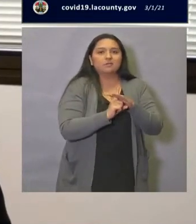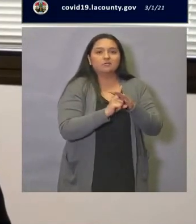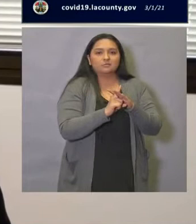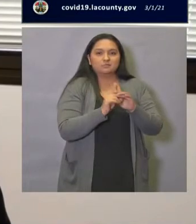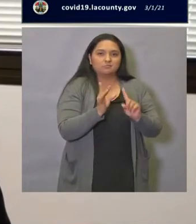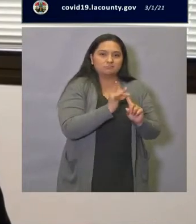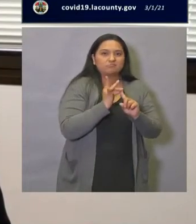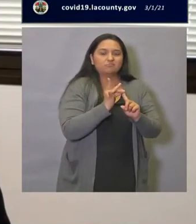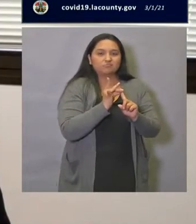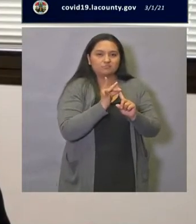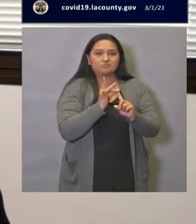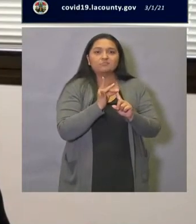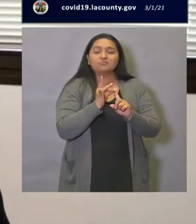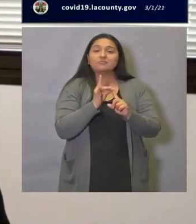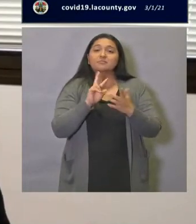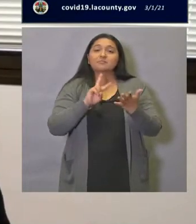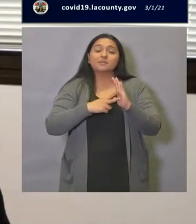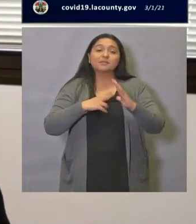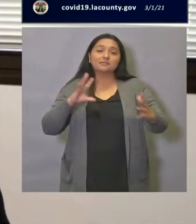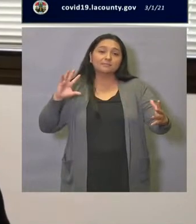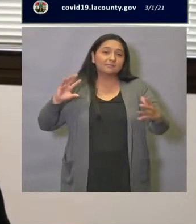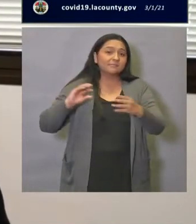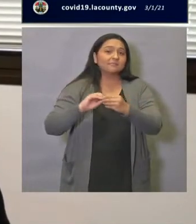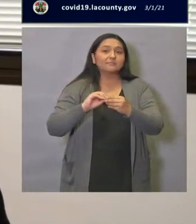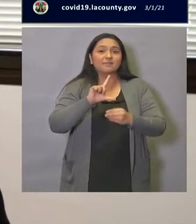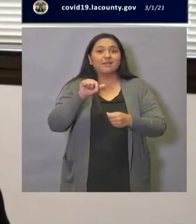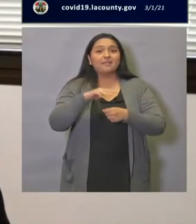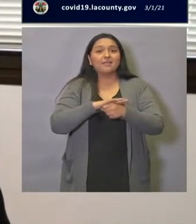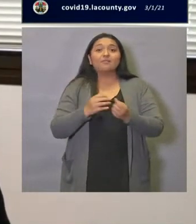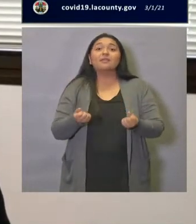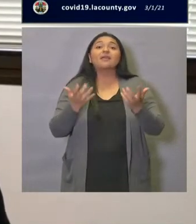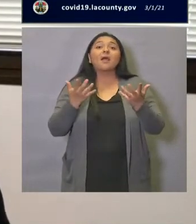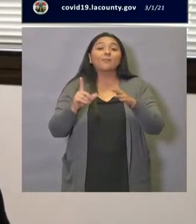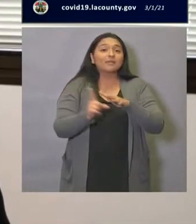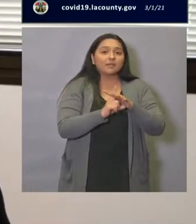el número total de casos en el condado de Los Ángeles a